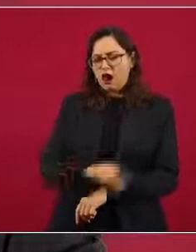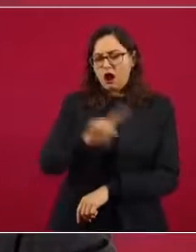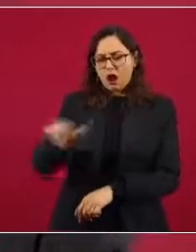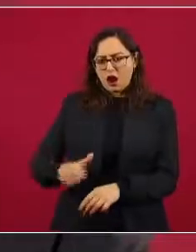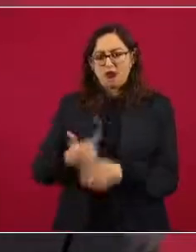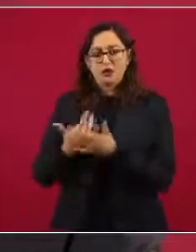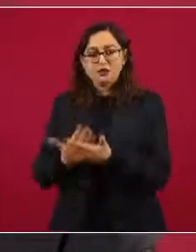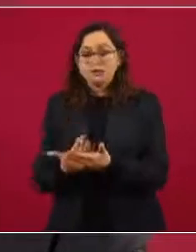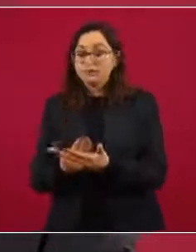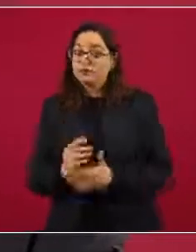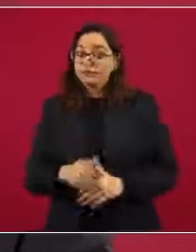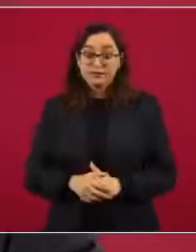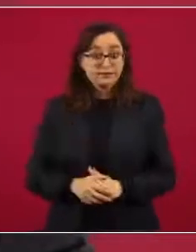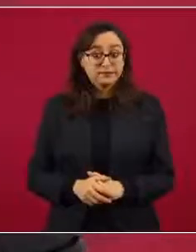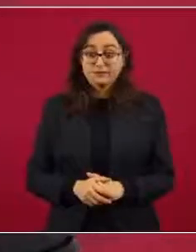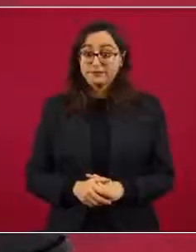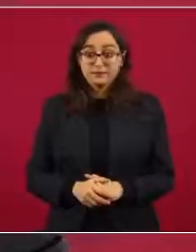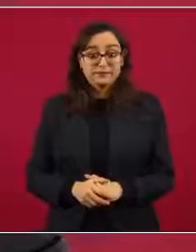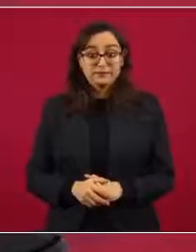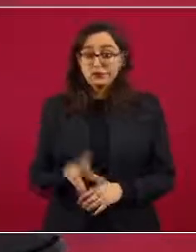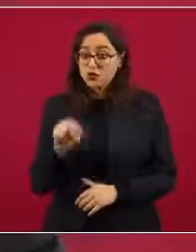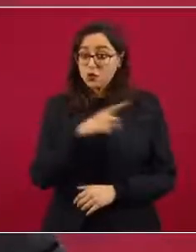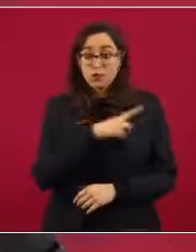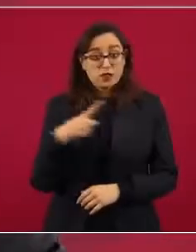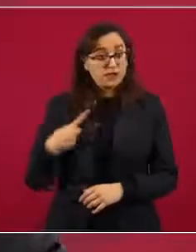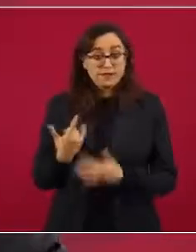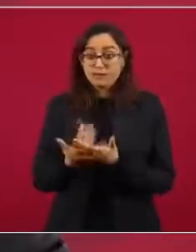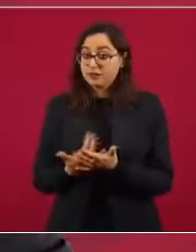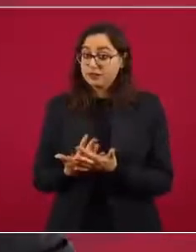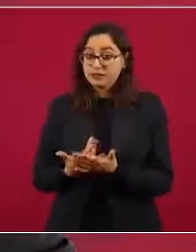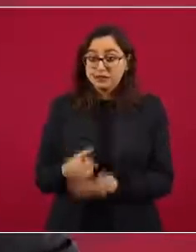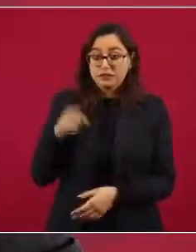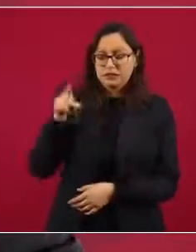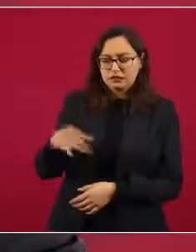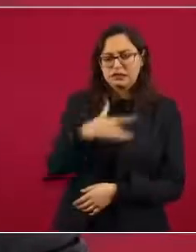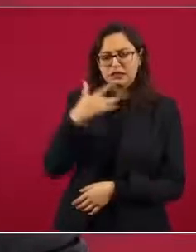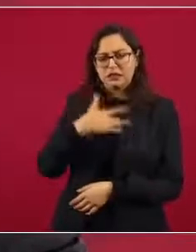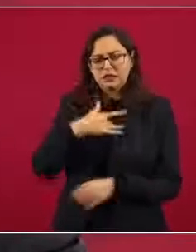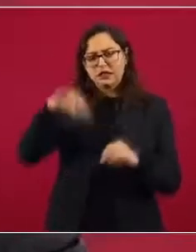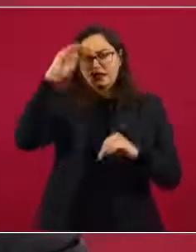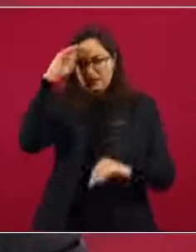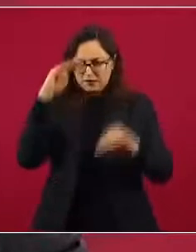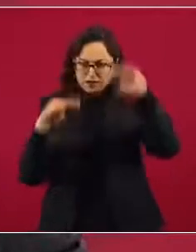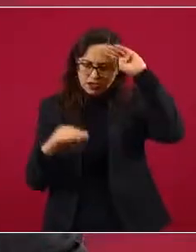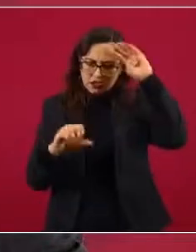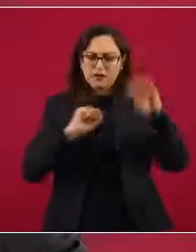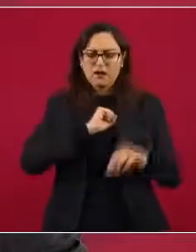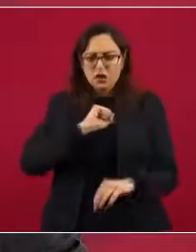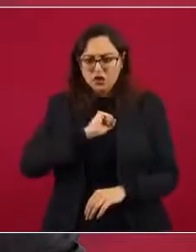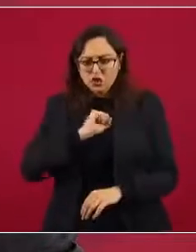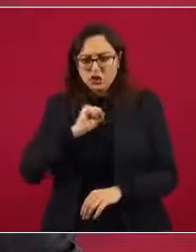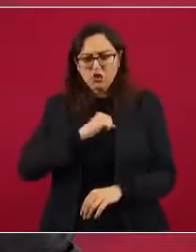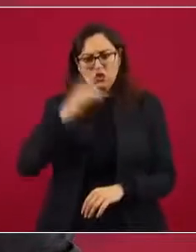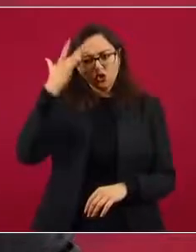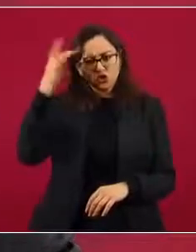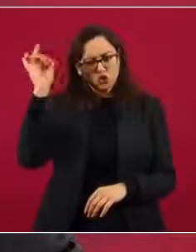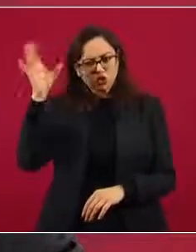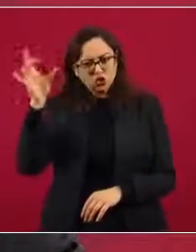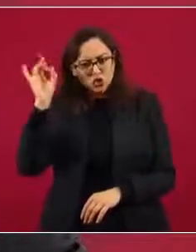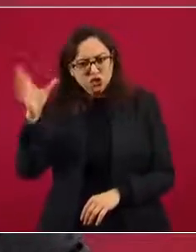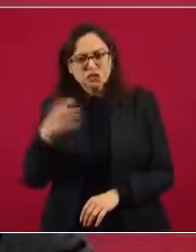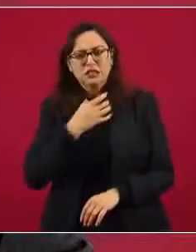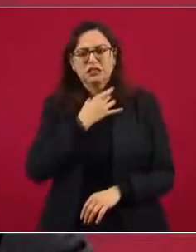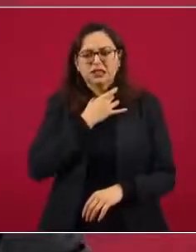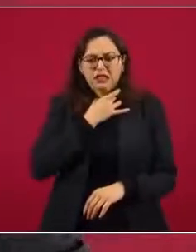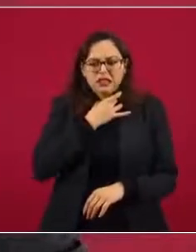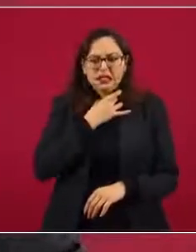los síntomas característicos de COVID-19, fiebre, tos, dolor de garganta, dolor de cabeza, los